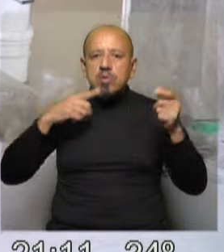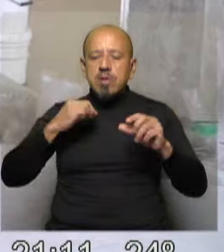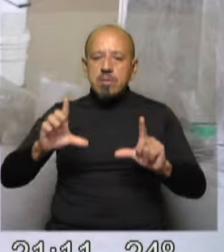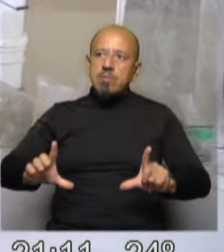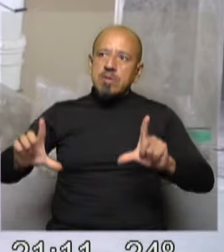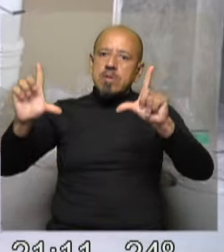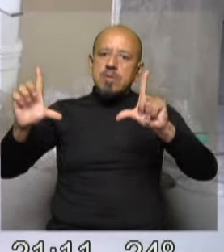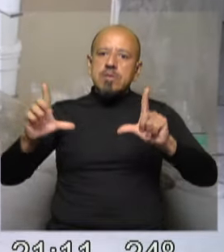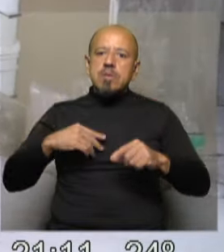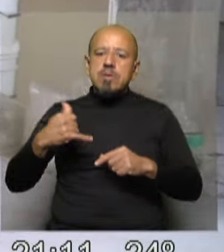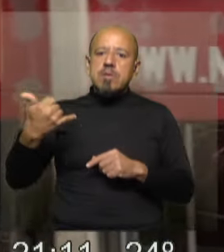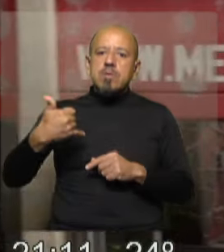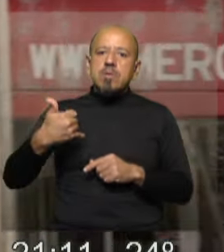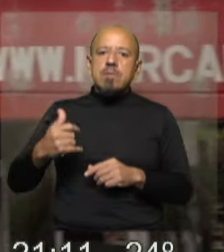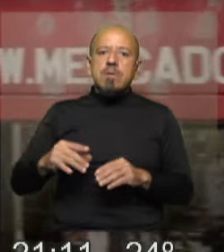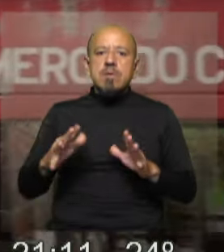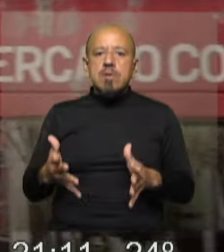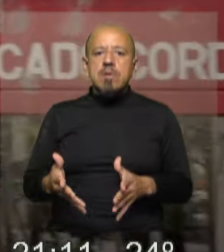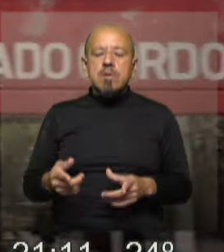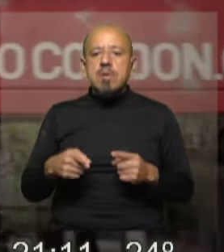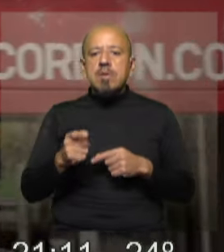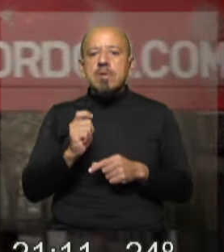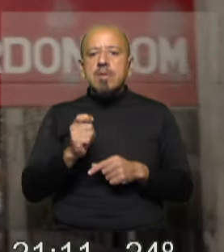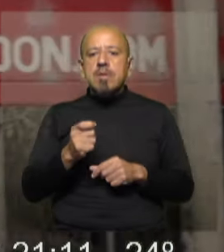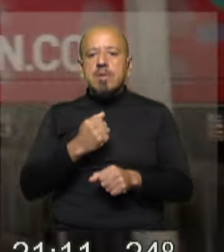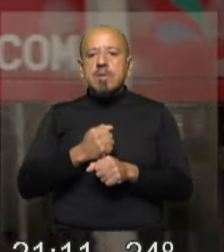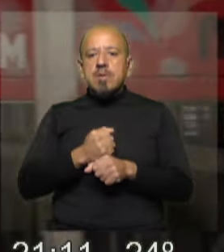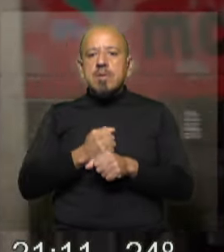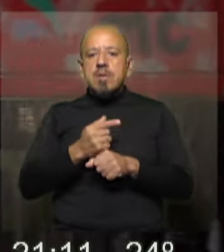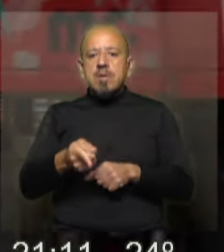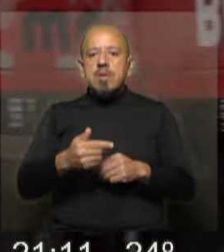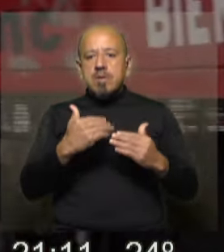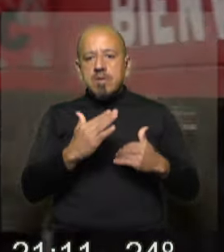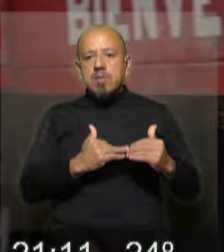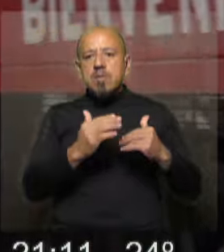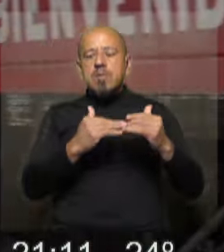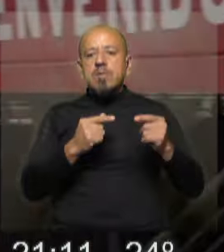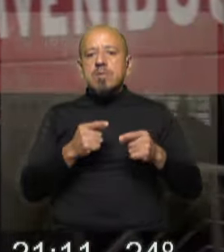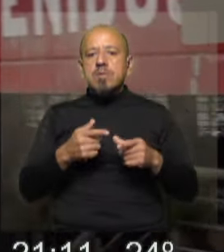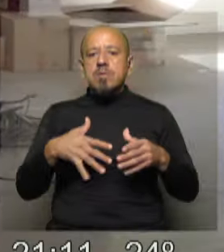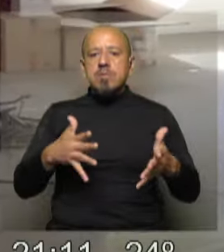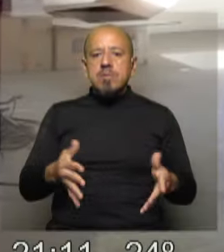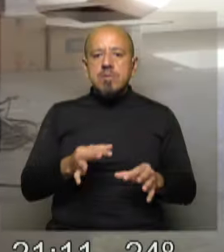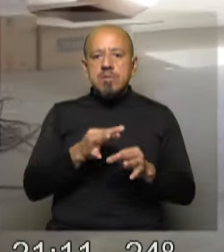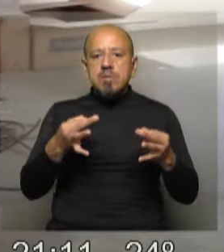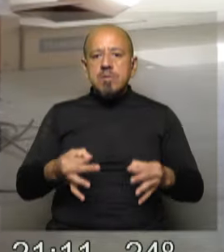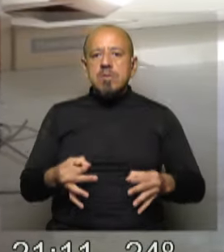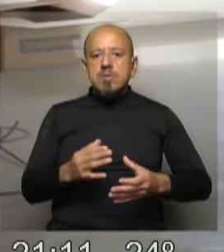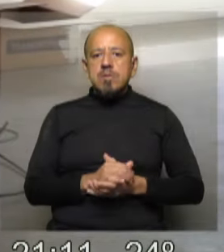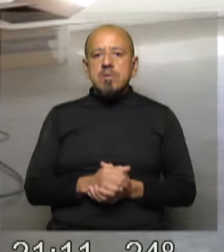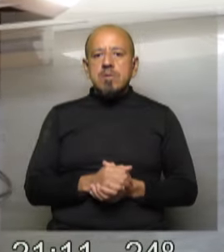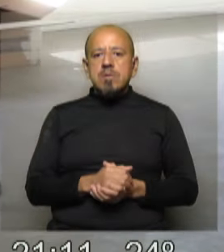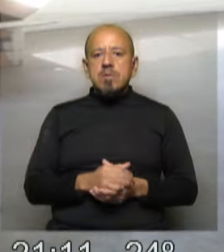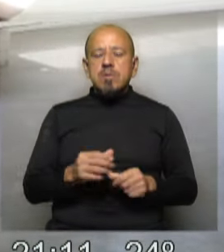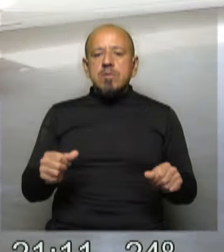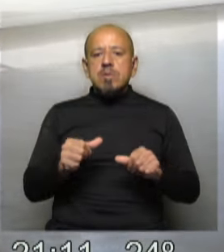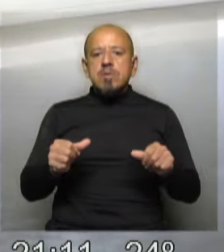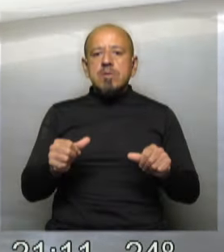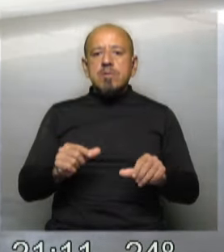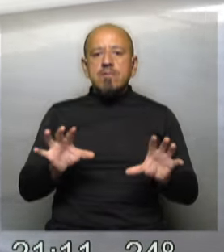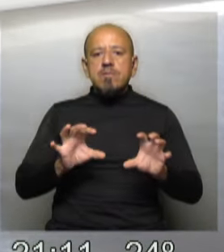pantallas. Contame un poco en qué se basaron y quiénes trabajaron en la construcción para que queden así de prolijos y de lindos. Sí, esto se hizo con funcionarios